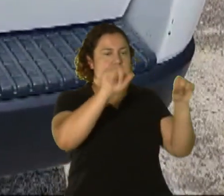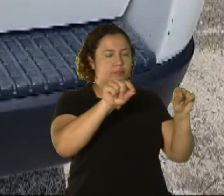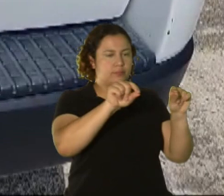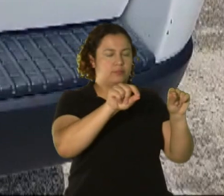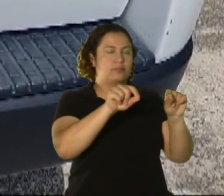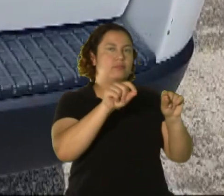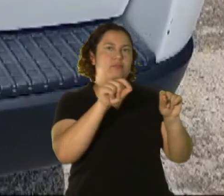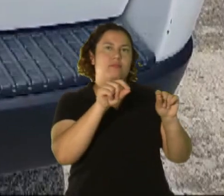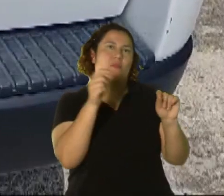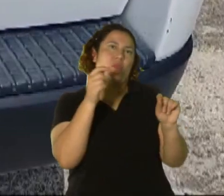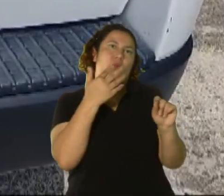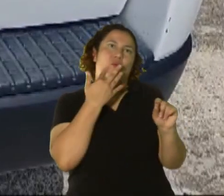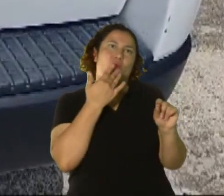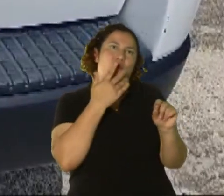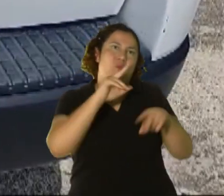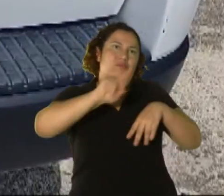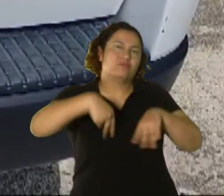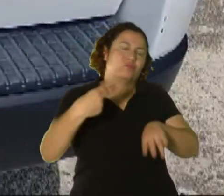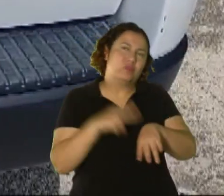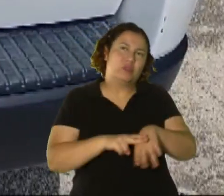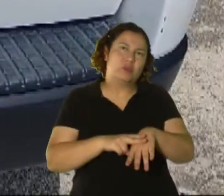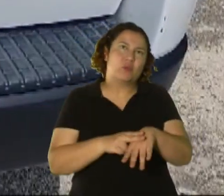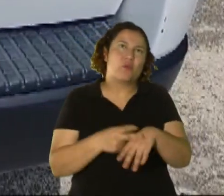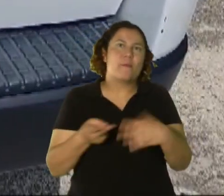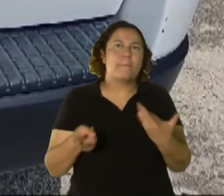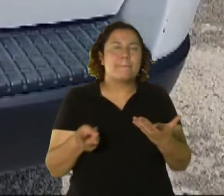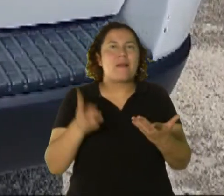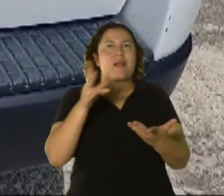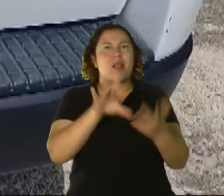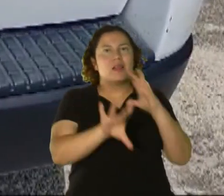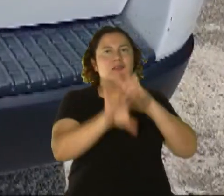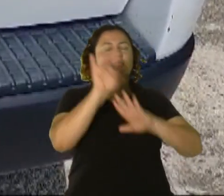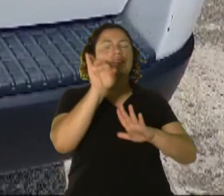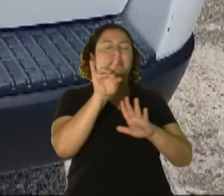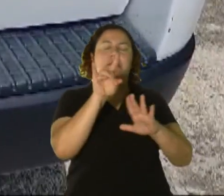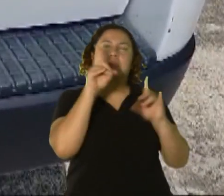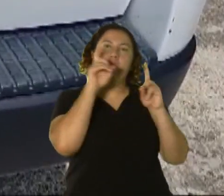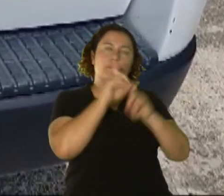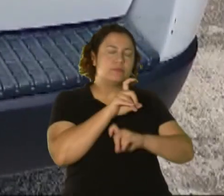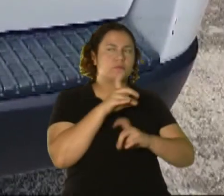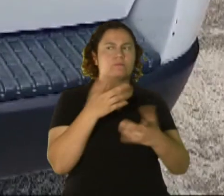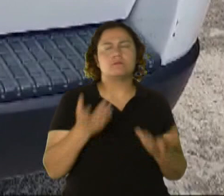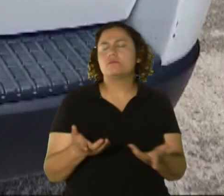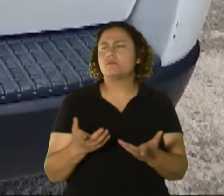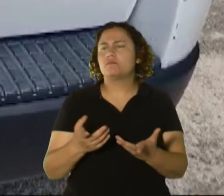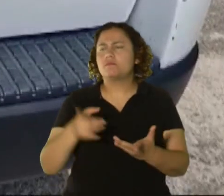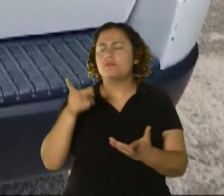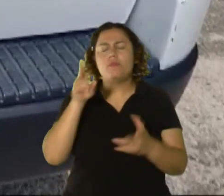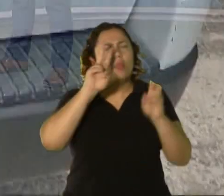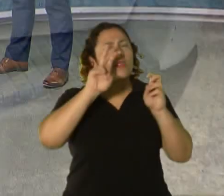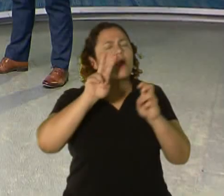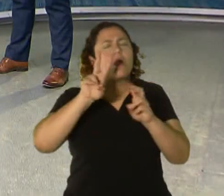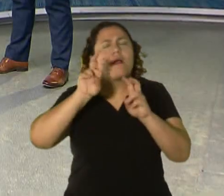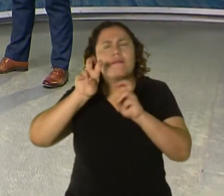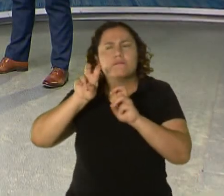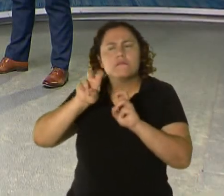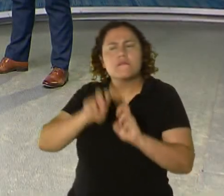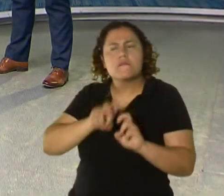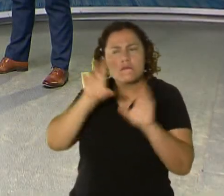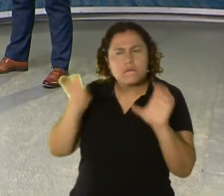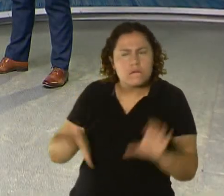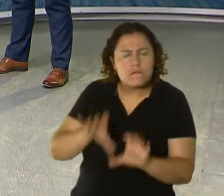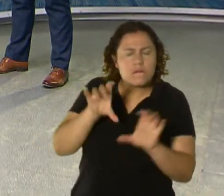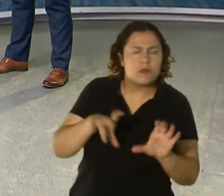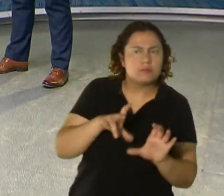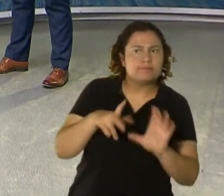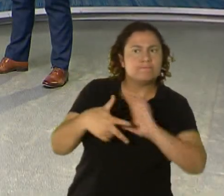pues conseguirlo es un poquito complicado. Teniente, en las investigaciones que ustedes han realizado, ¿se